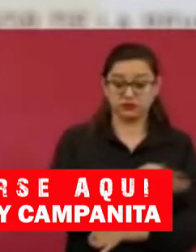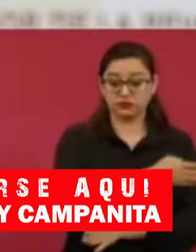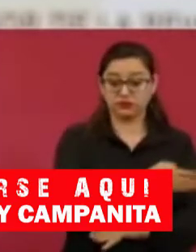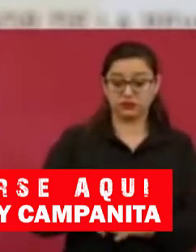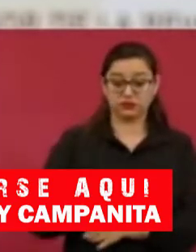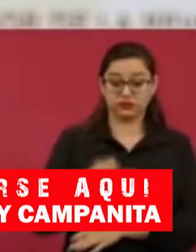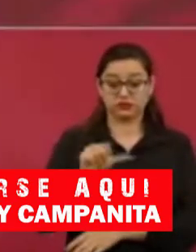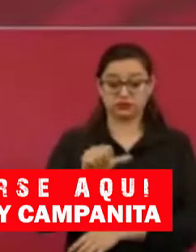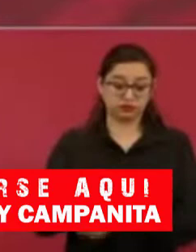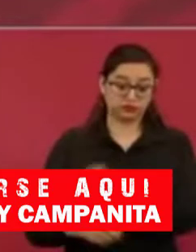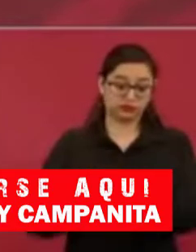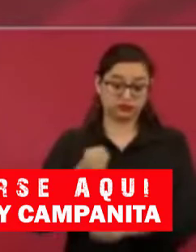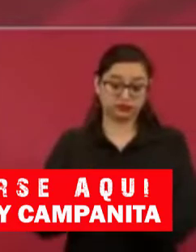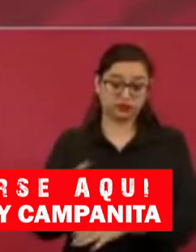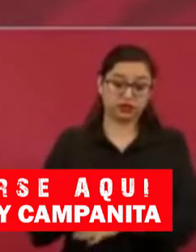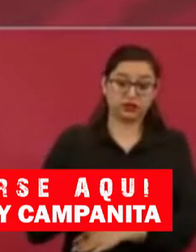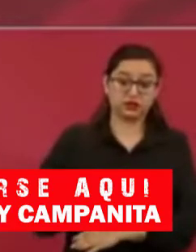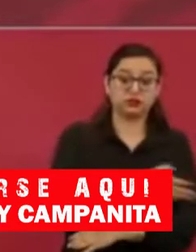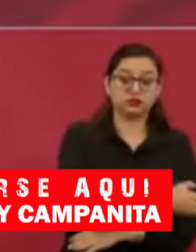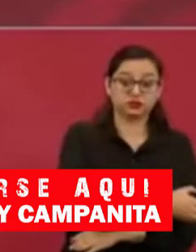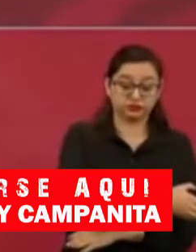16 años, ¿no?